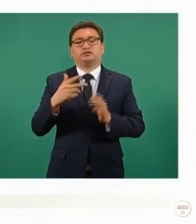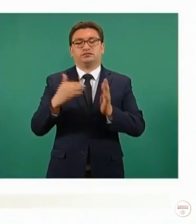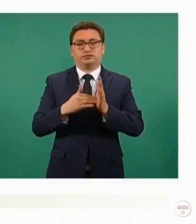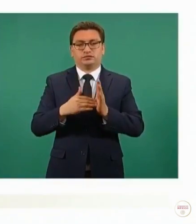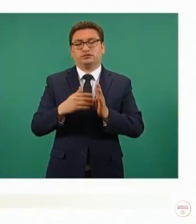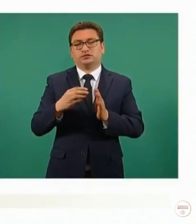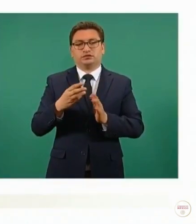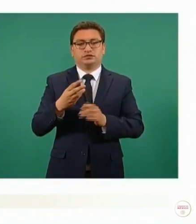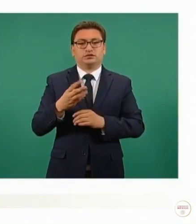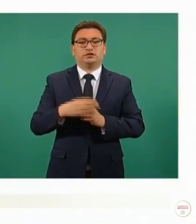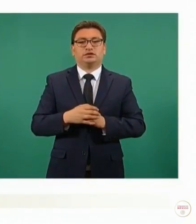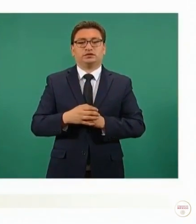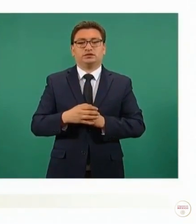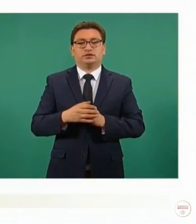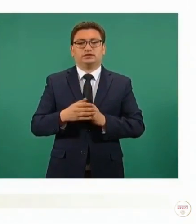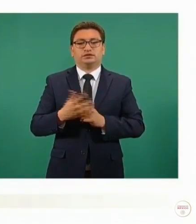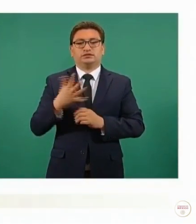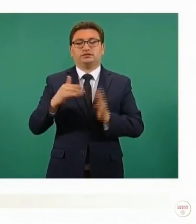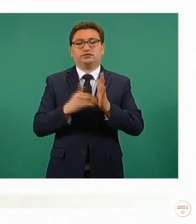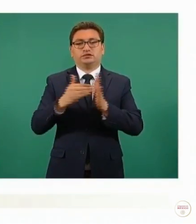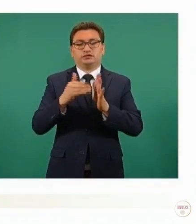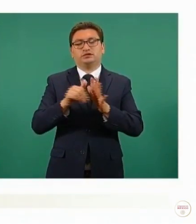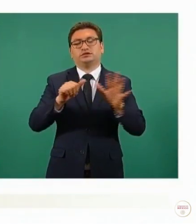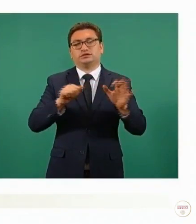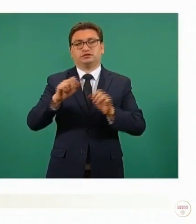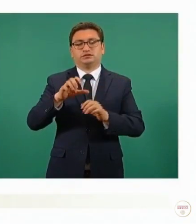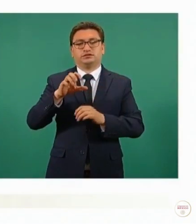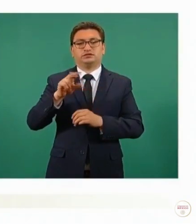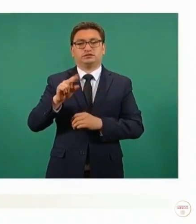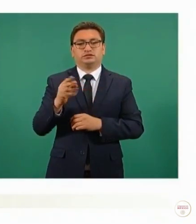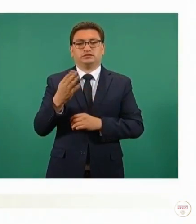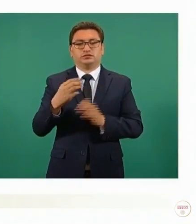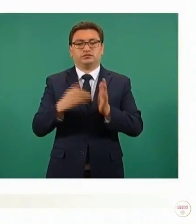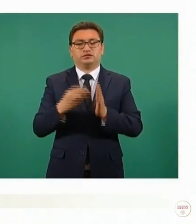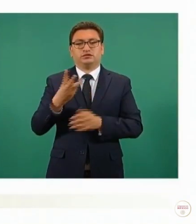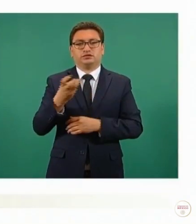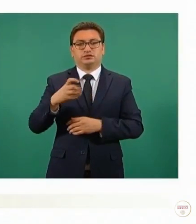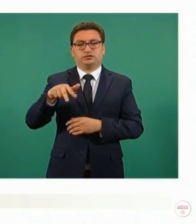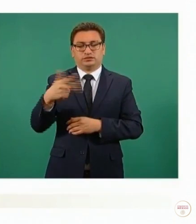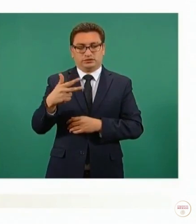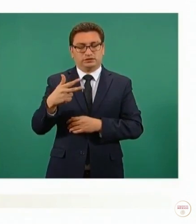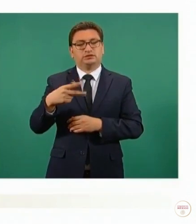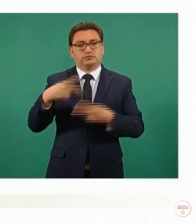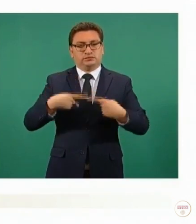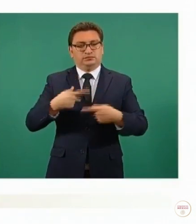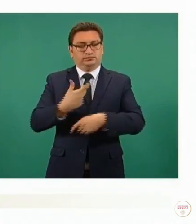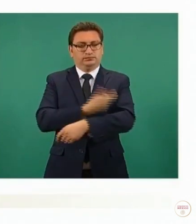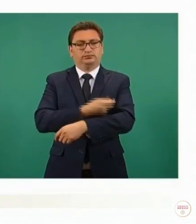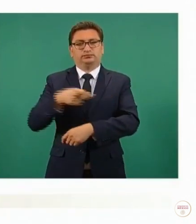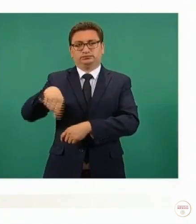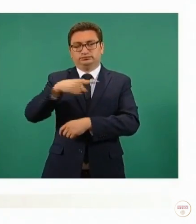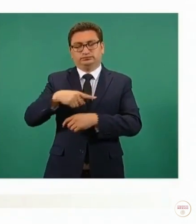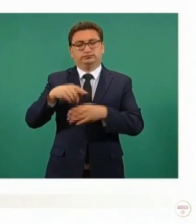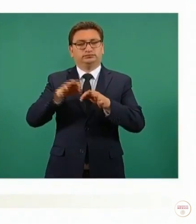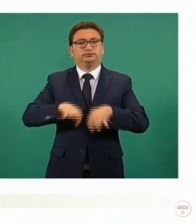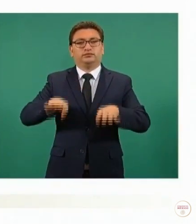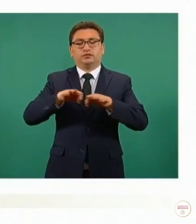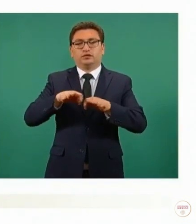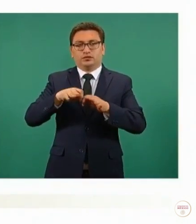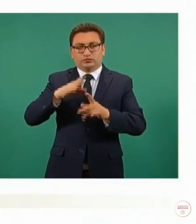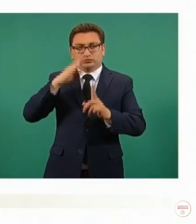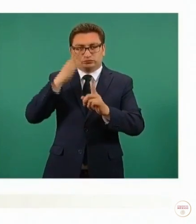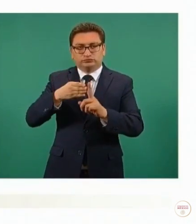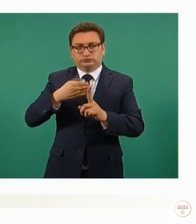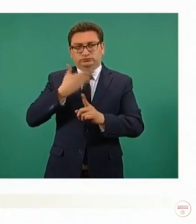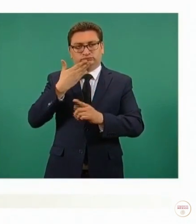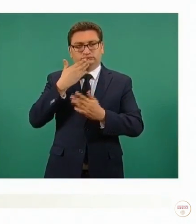10.689.313 personas que han sido protegidas forman parte de la línea central de los criterios de vacunación de